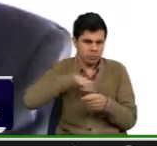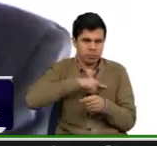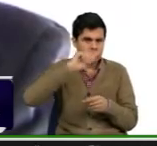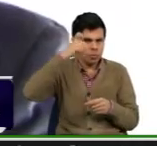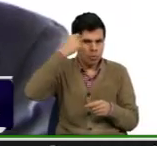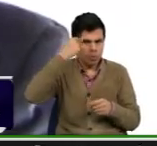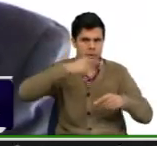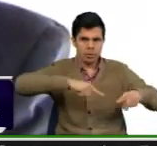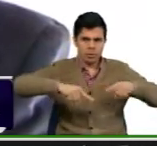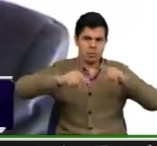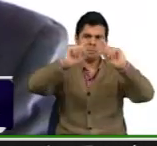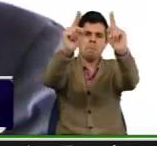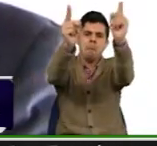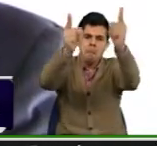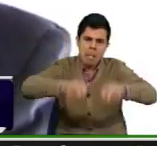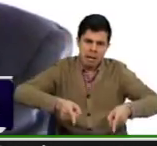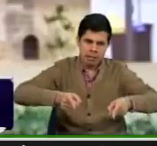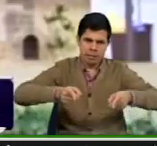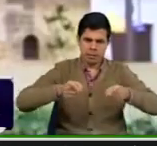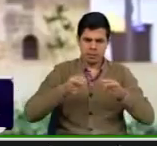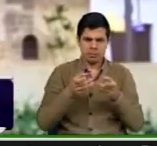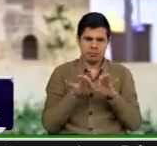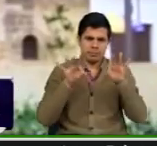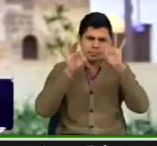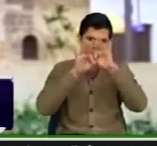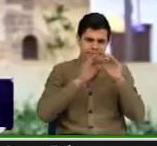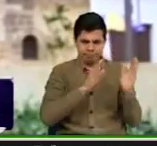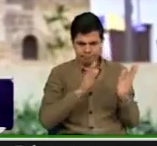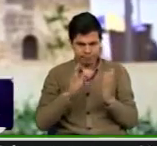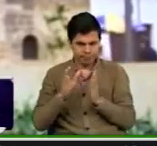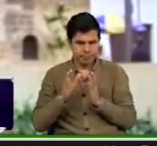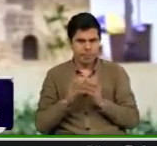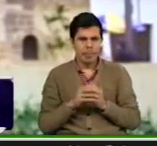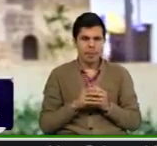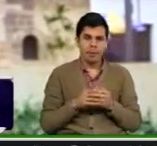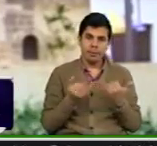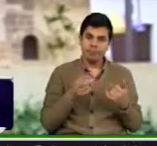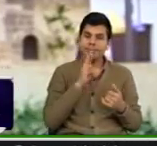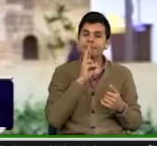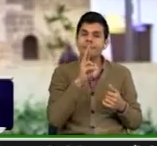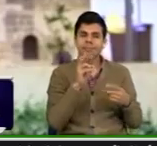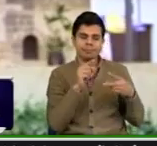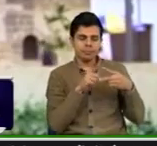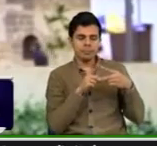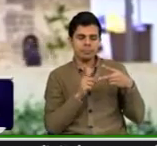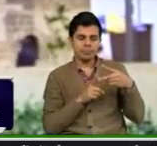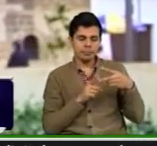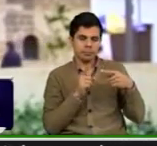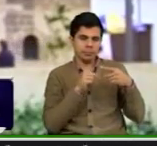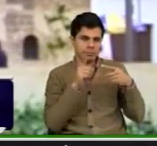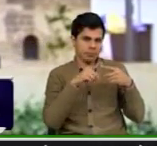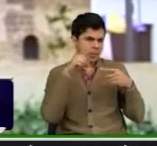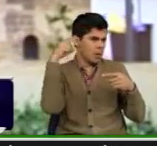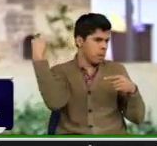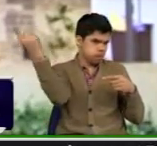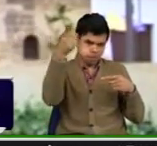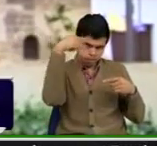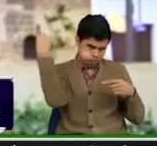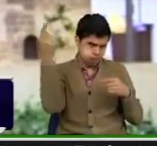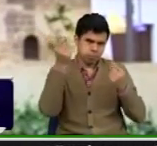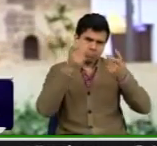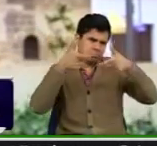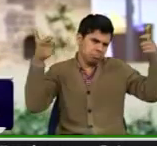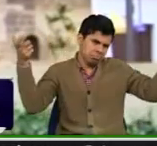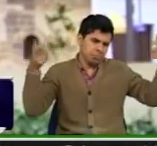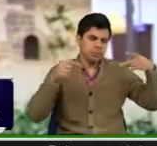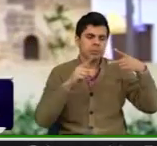las administraciones municipales podamos desarrollar. Hay dos resultados, uno de manera globalizado y otro que